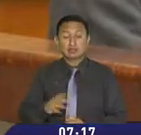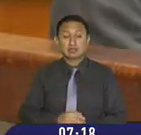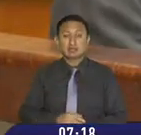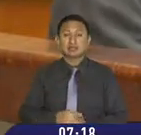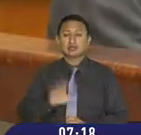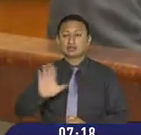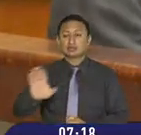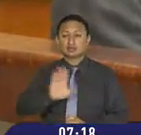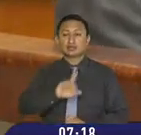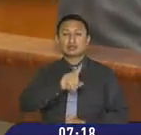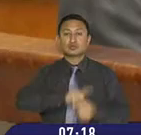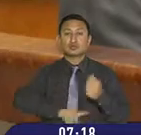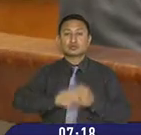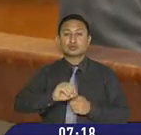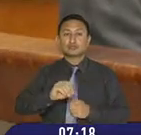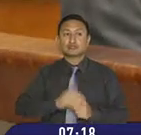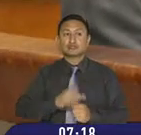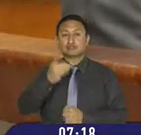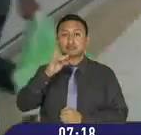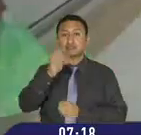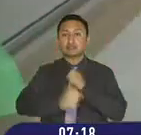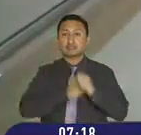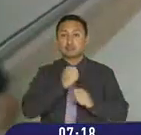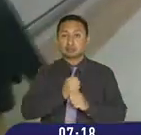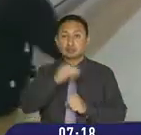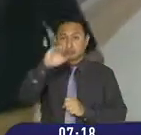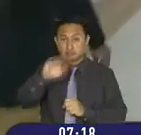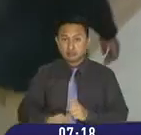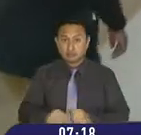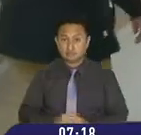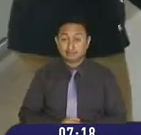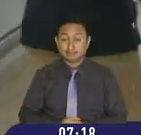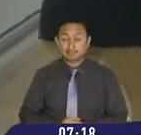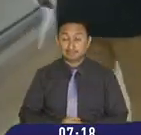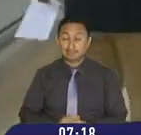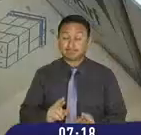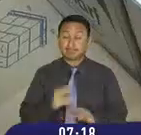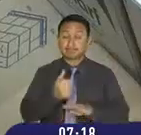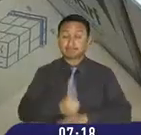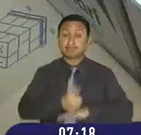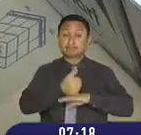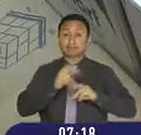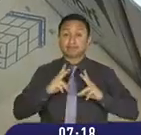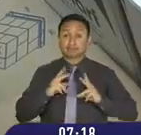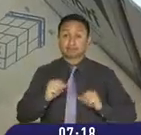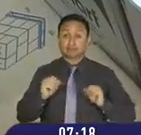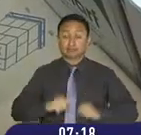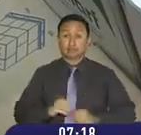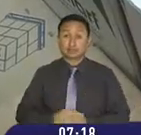hijos menores de 18 años. Se espera que las autoridades de salud puedan